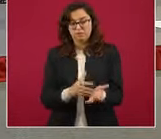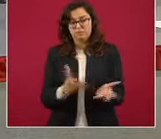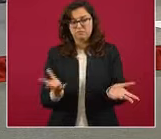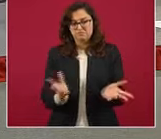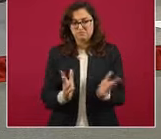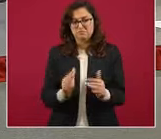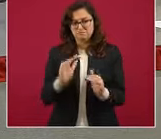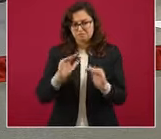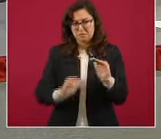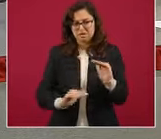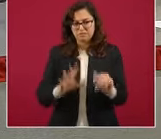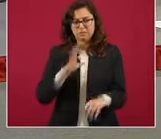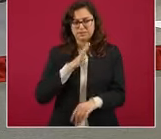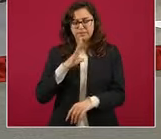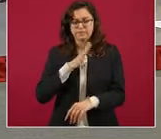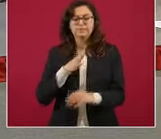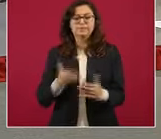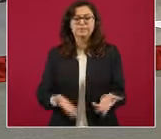24,849. Siguiente.